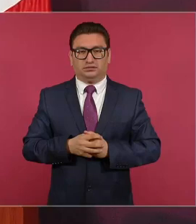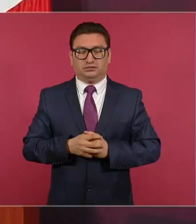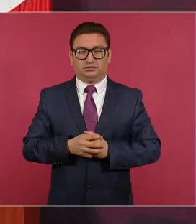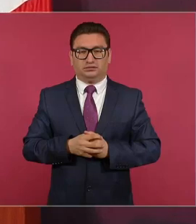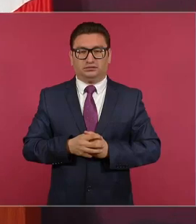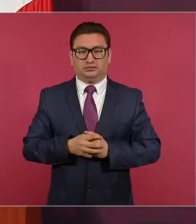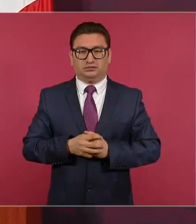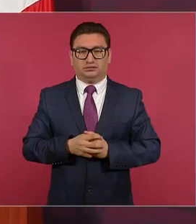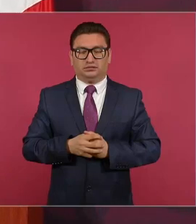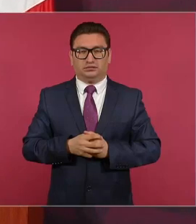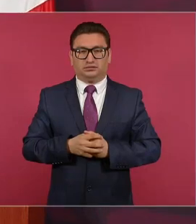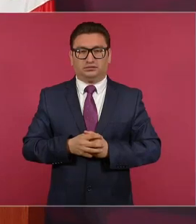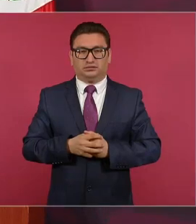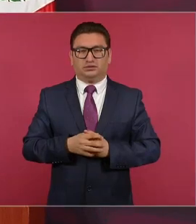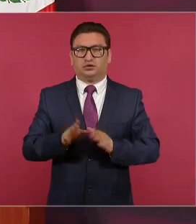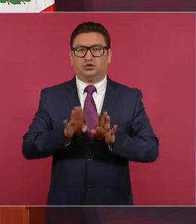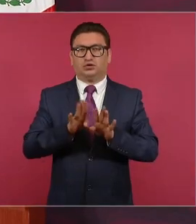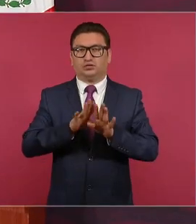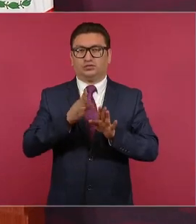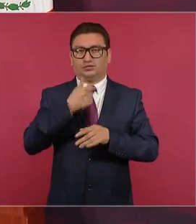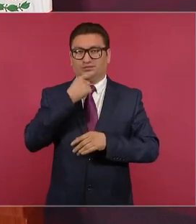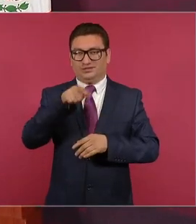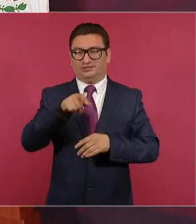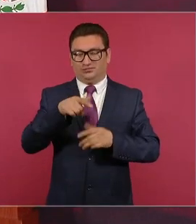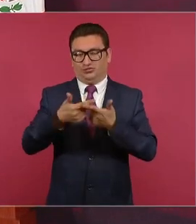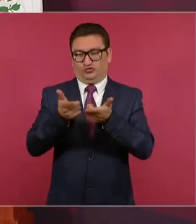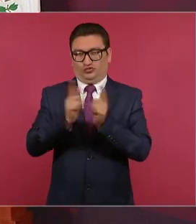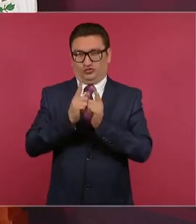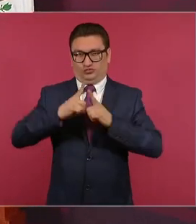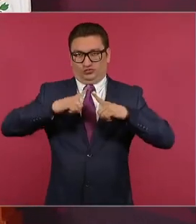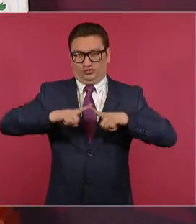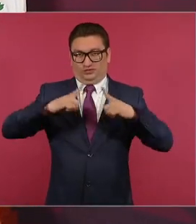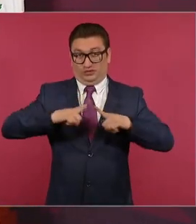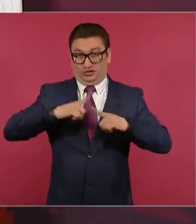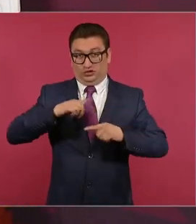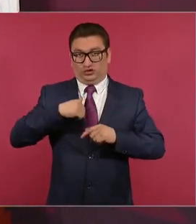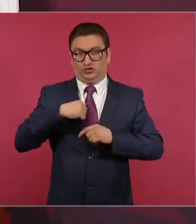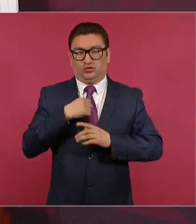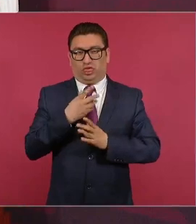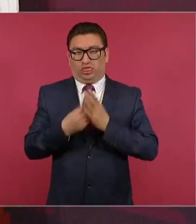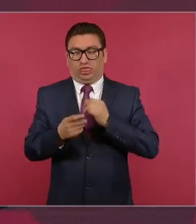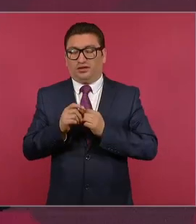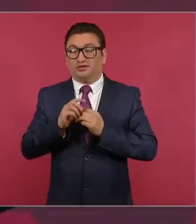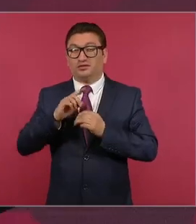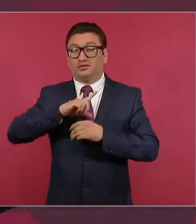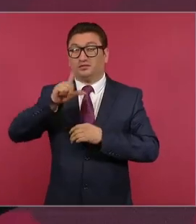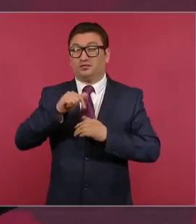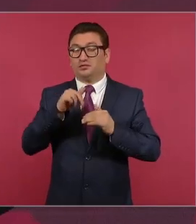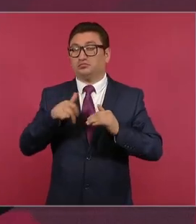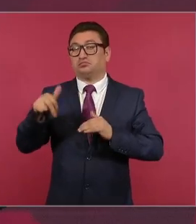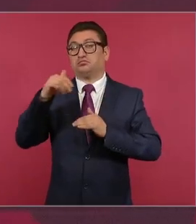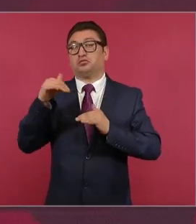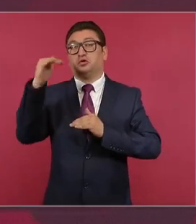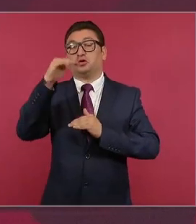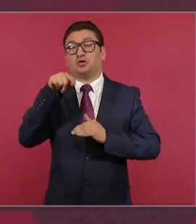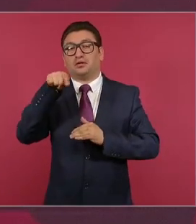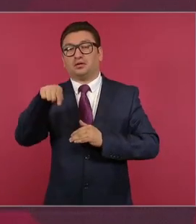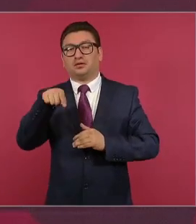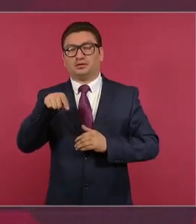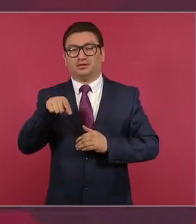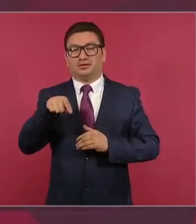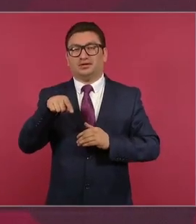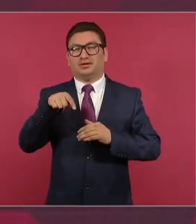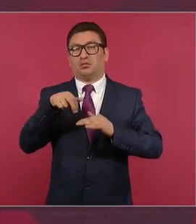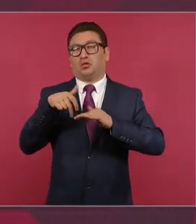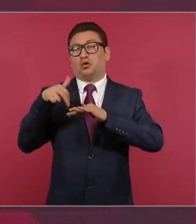¿cómo se llaman? Del servicio secreto, y me subí, ¿sí?, a